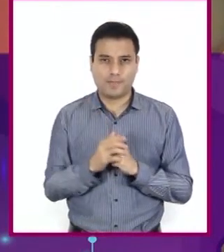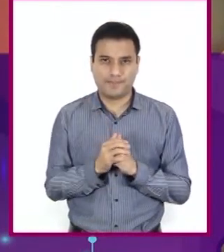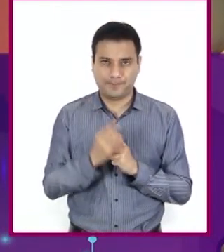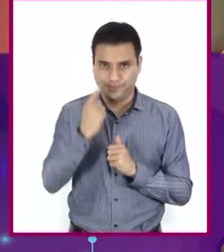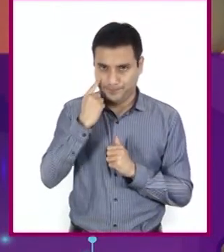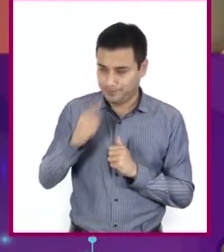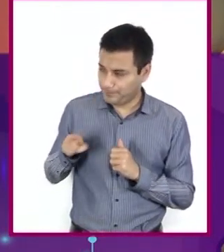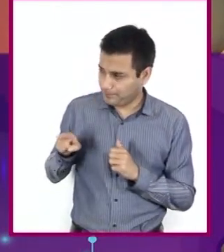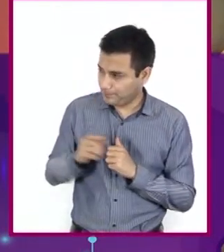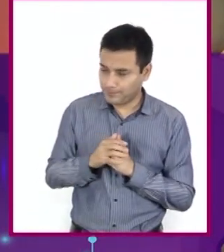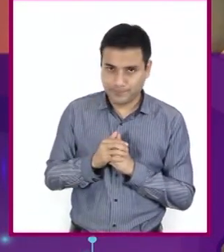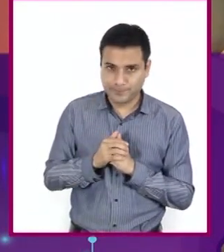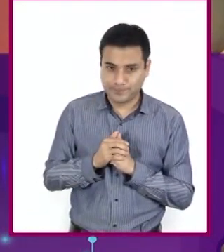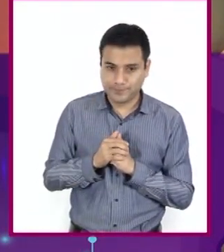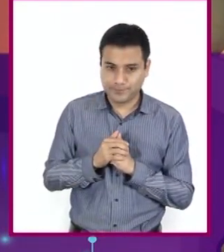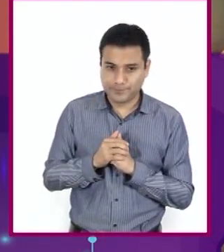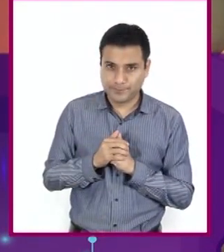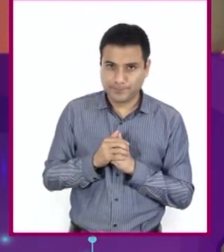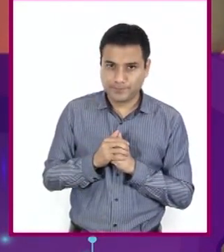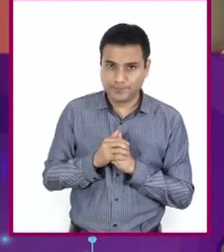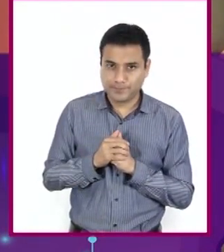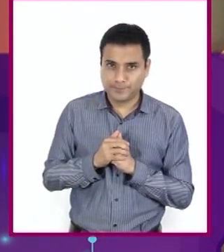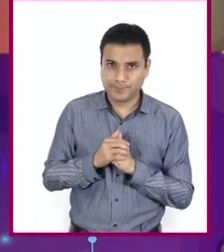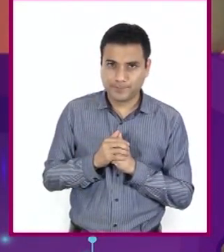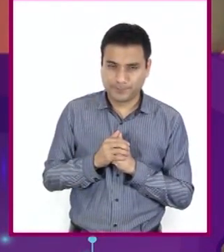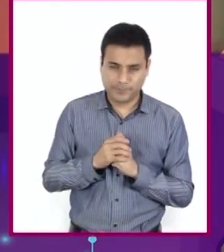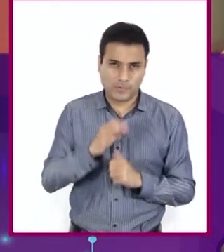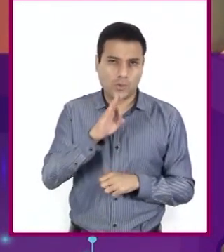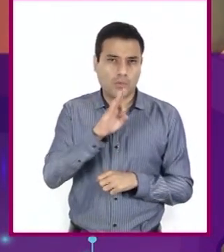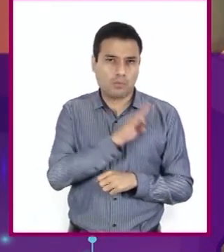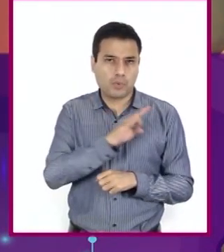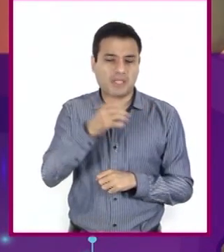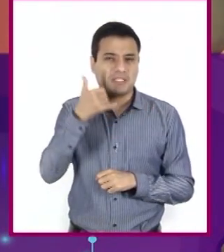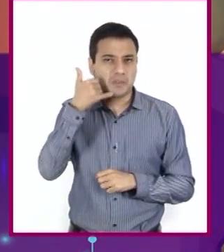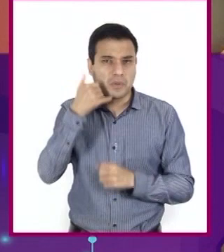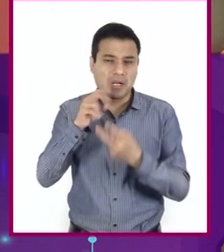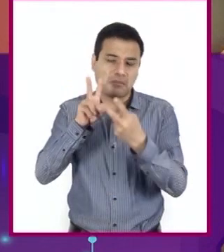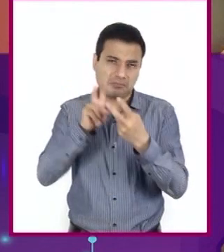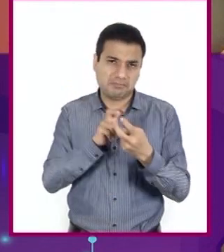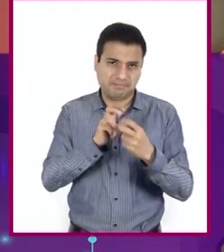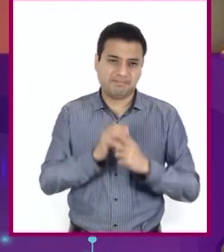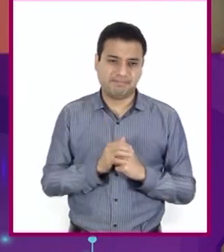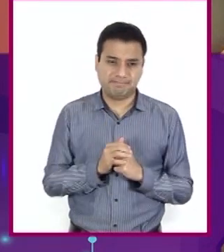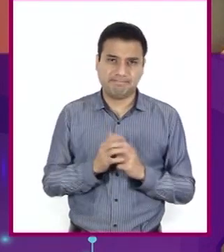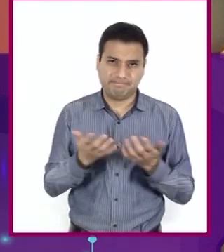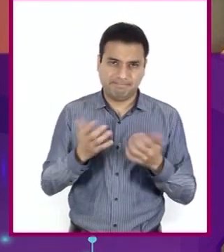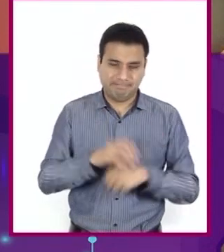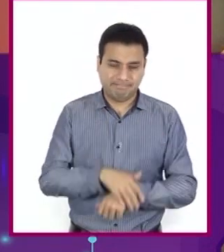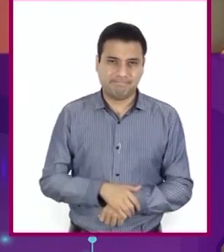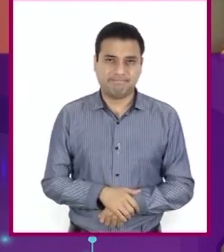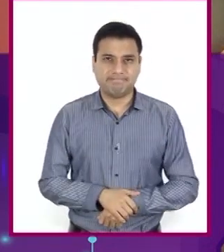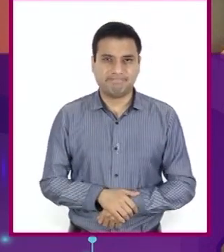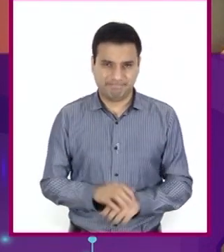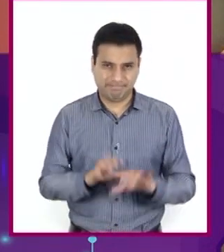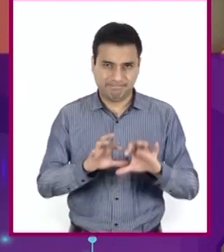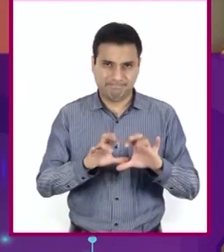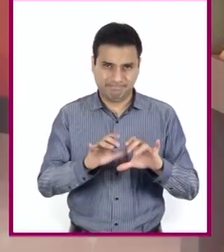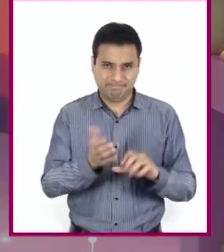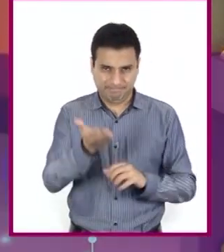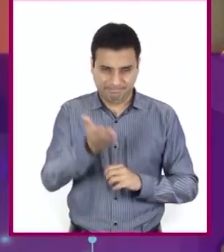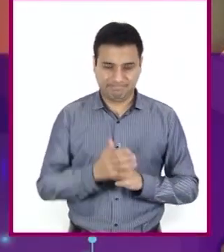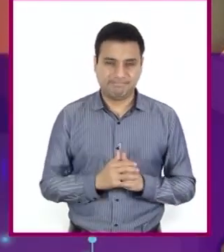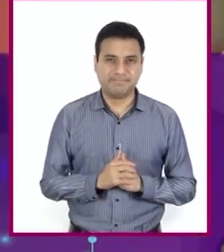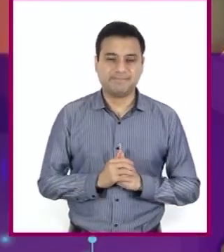interactiva, que pueden encontrar en la tienda de aplicaciones para su celular y en la dirección electrónica que aparece en su